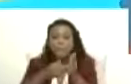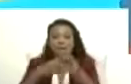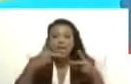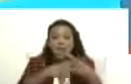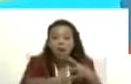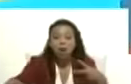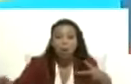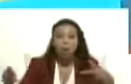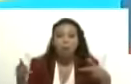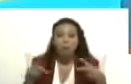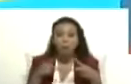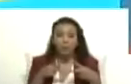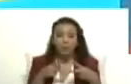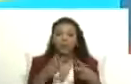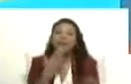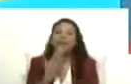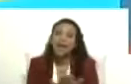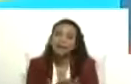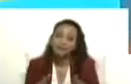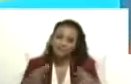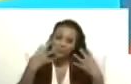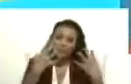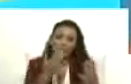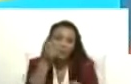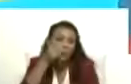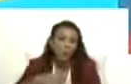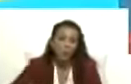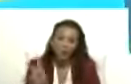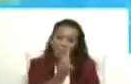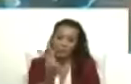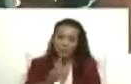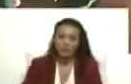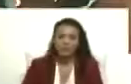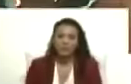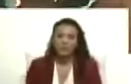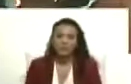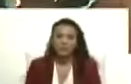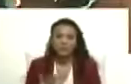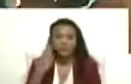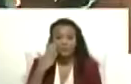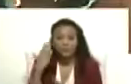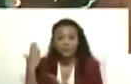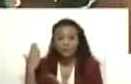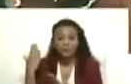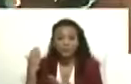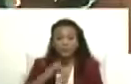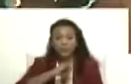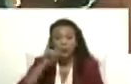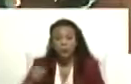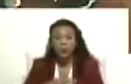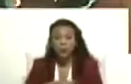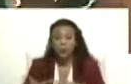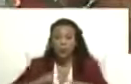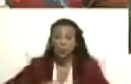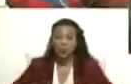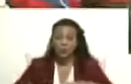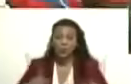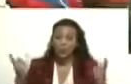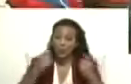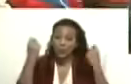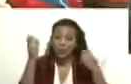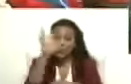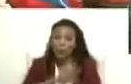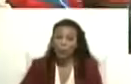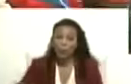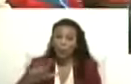la Guayana Esequiba. Muchas gracias, querido pueblo de Venezuela. Hemos escuchado al coordinador nacional del Comando de Campaña